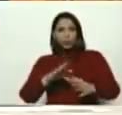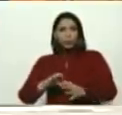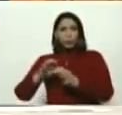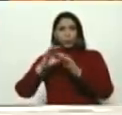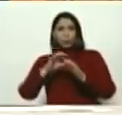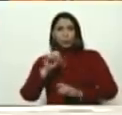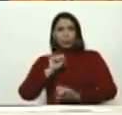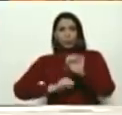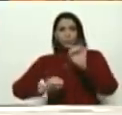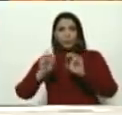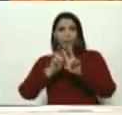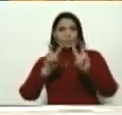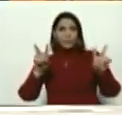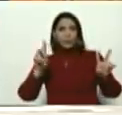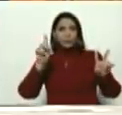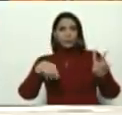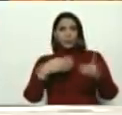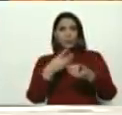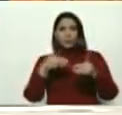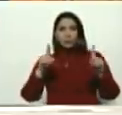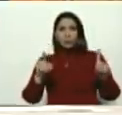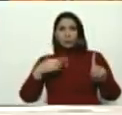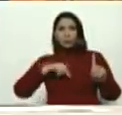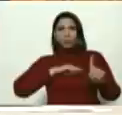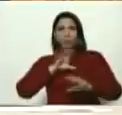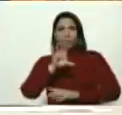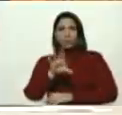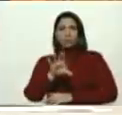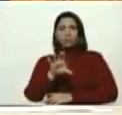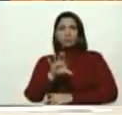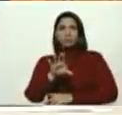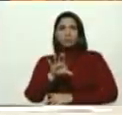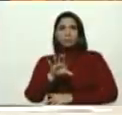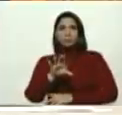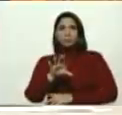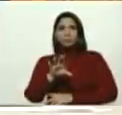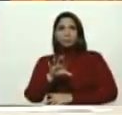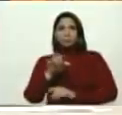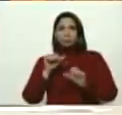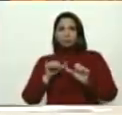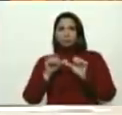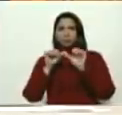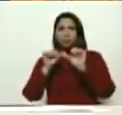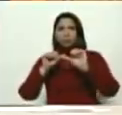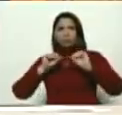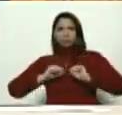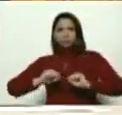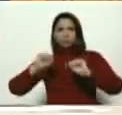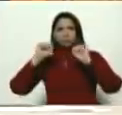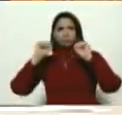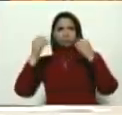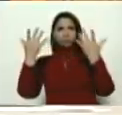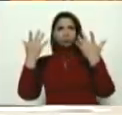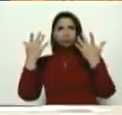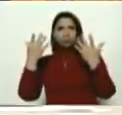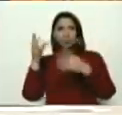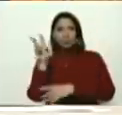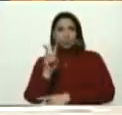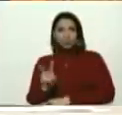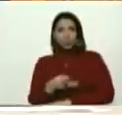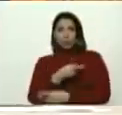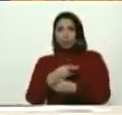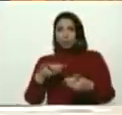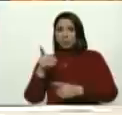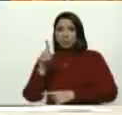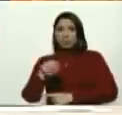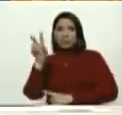la paz y de la democracia de nuestra patria. Así que sigamos venciendo la Venezuela digna, la